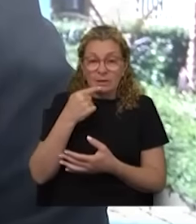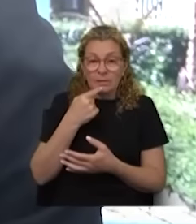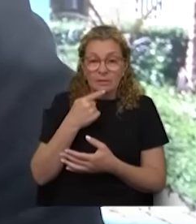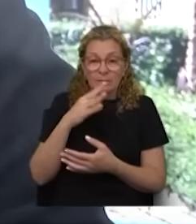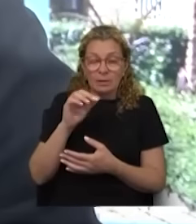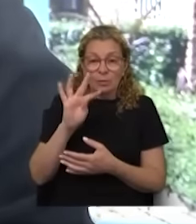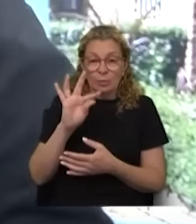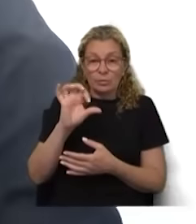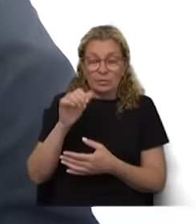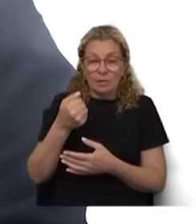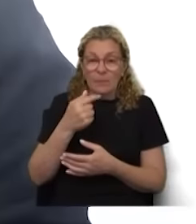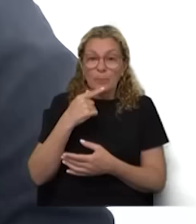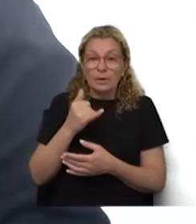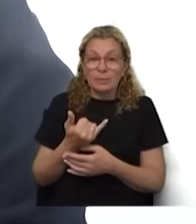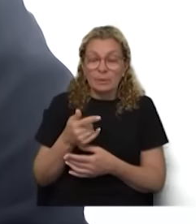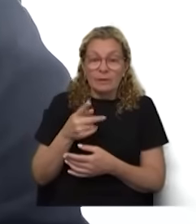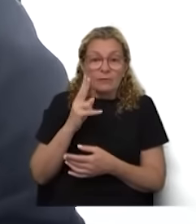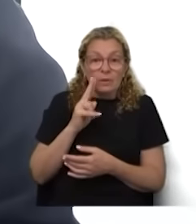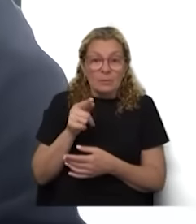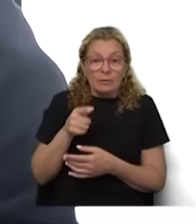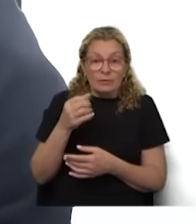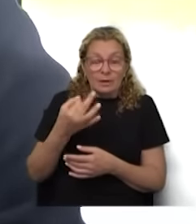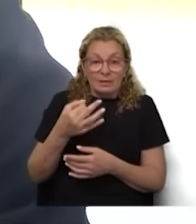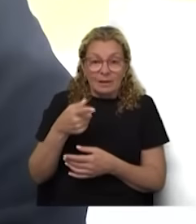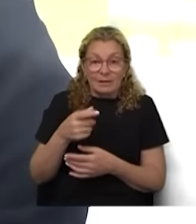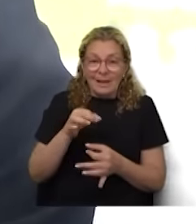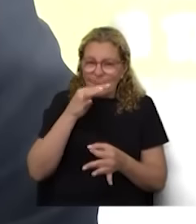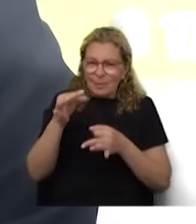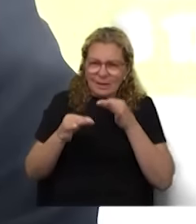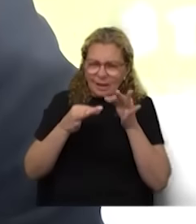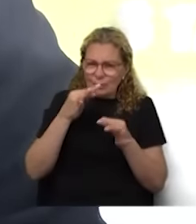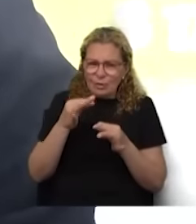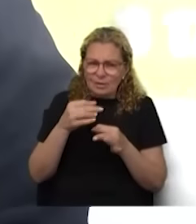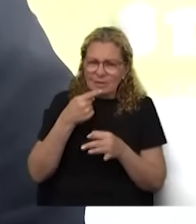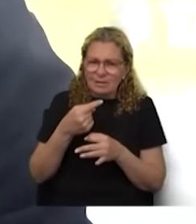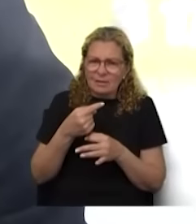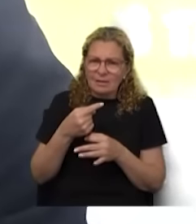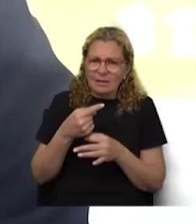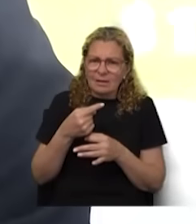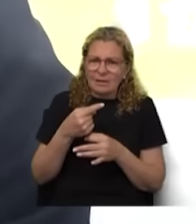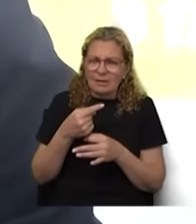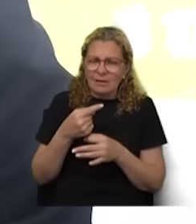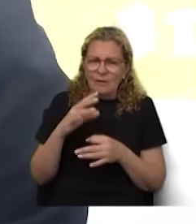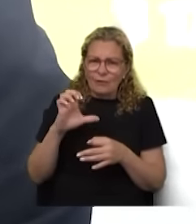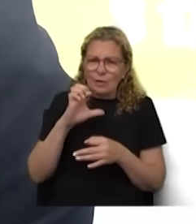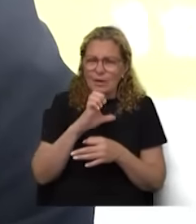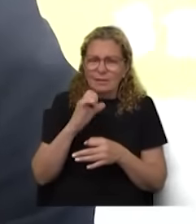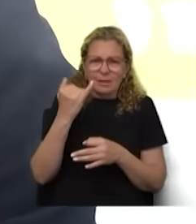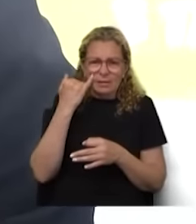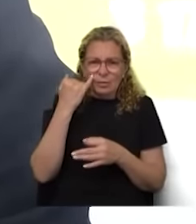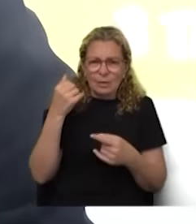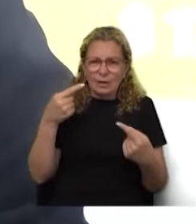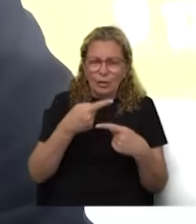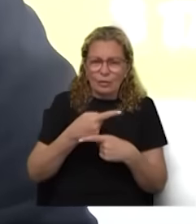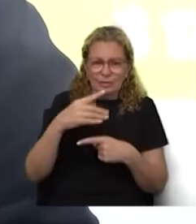cuta por ejemplo y ahí vemos que en realidad esas argumentaciones que se utilizan en los casos de de de violencia sexual contra